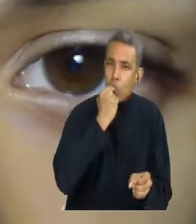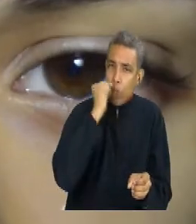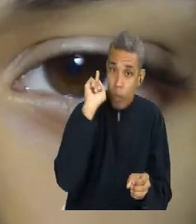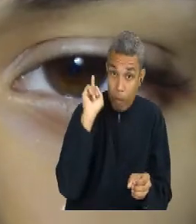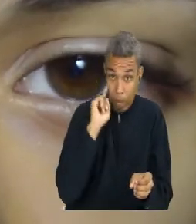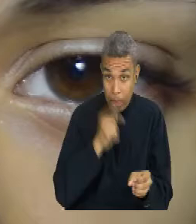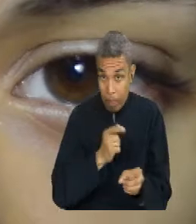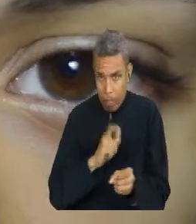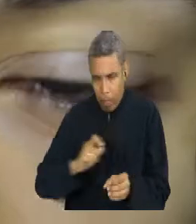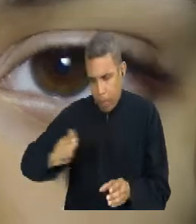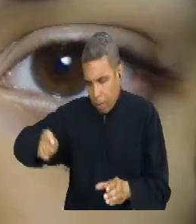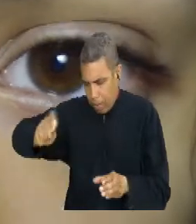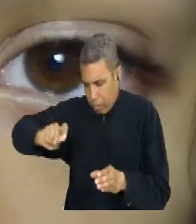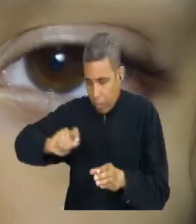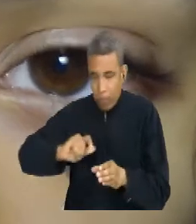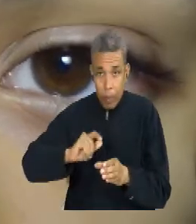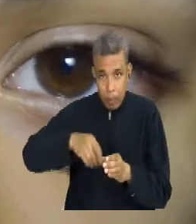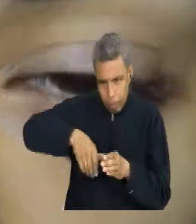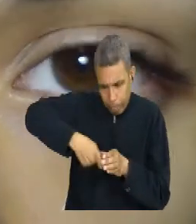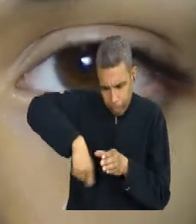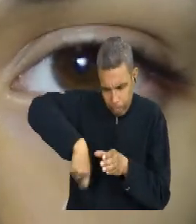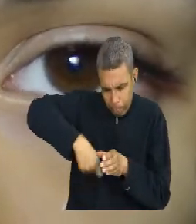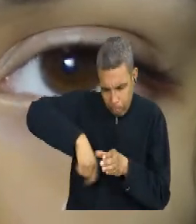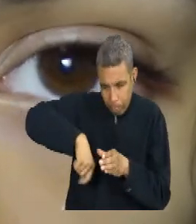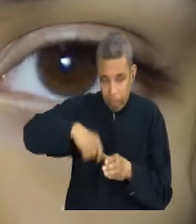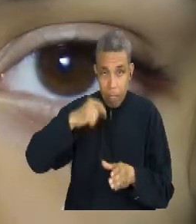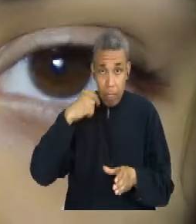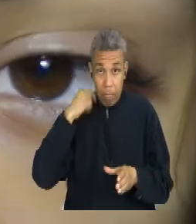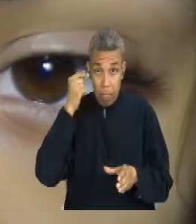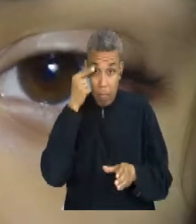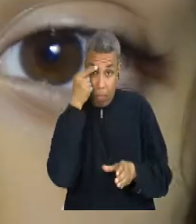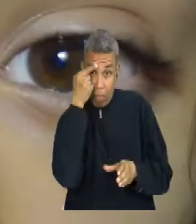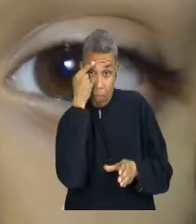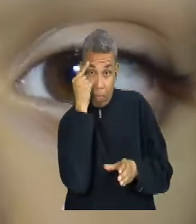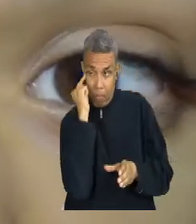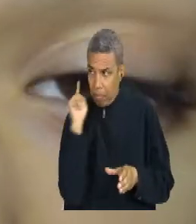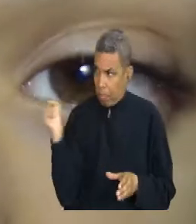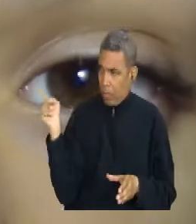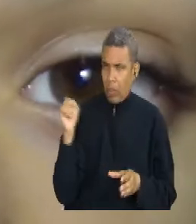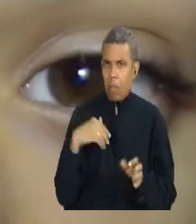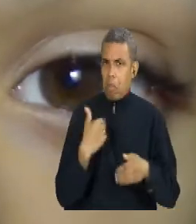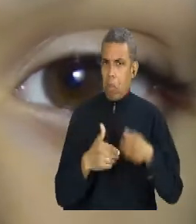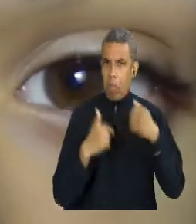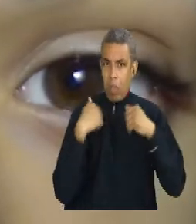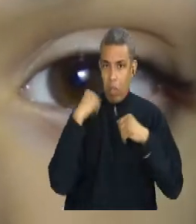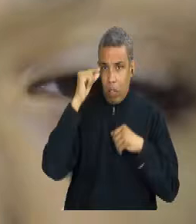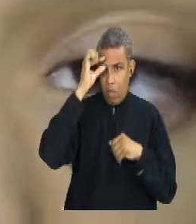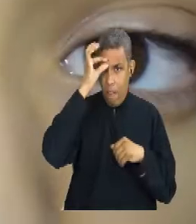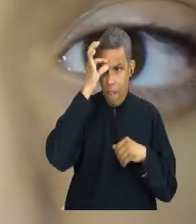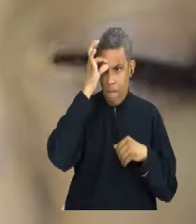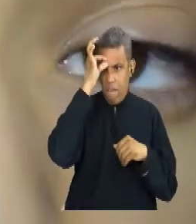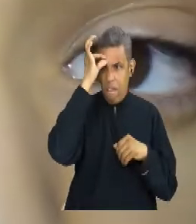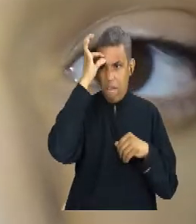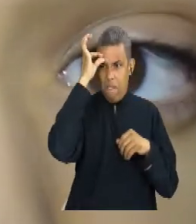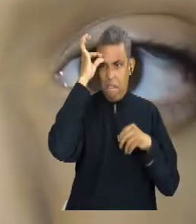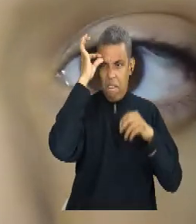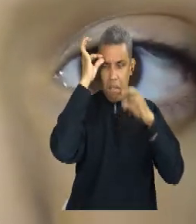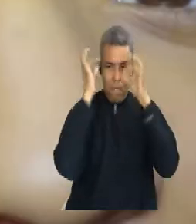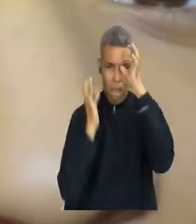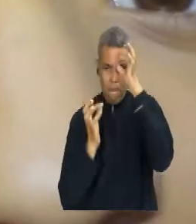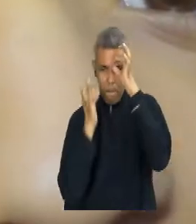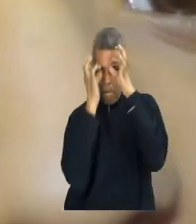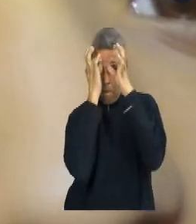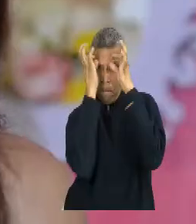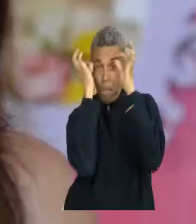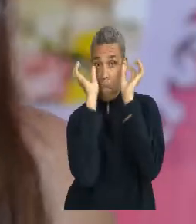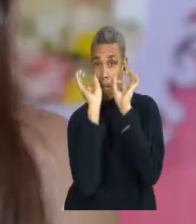en nuestras pestañas. Y vas a ver cómo al cabo de los días vas a tener las pestañas más lindas, más largas y las cejas más